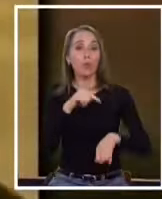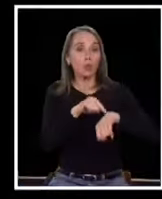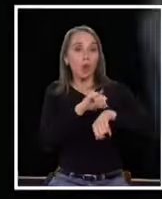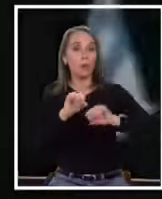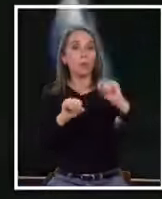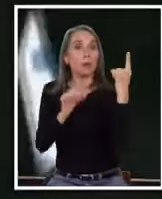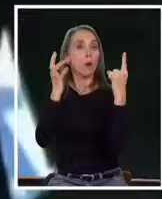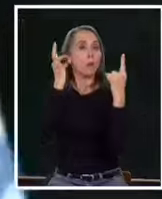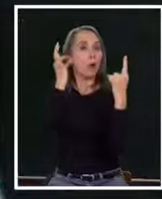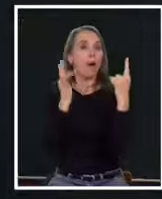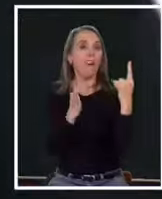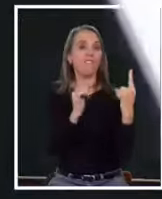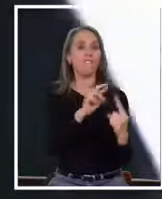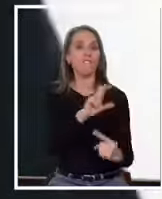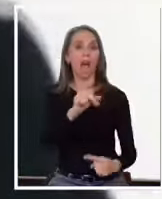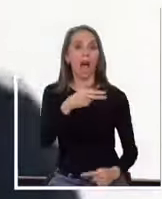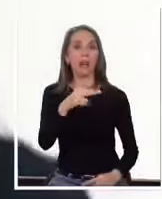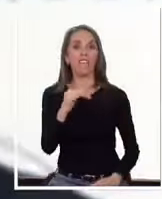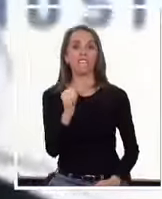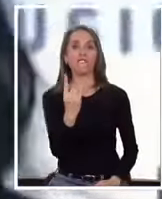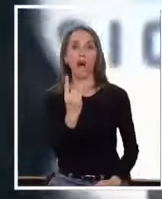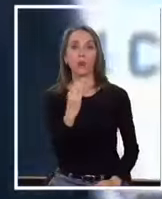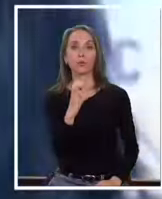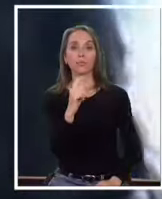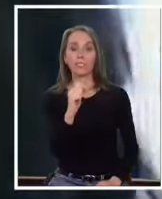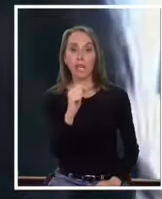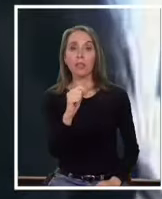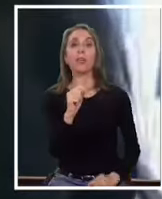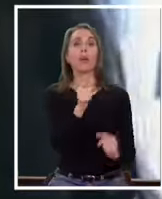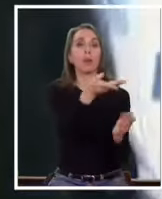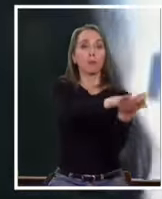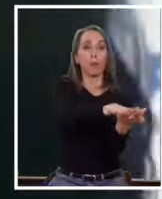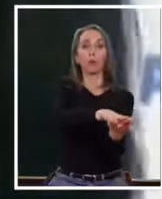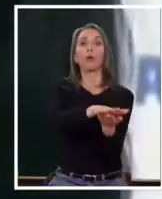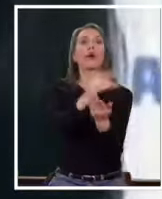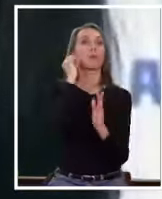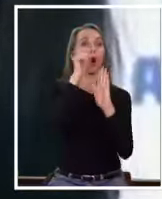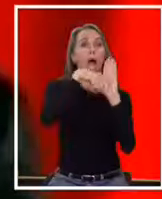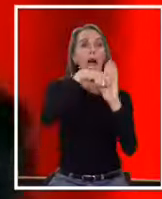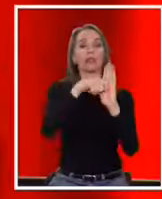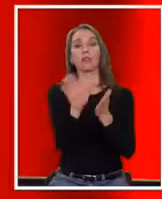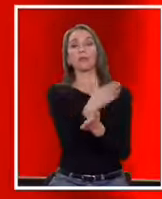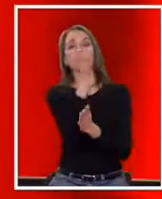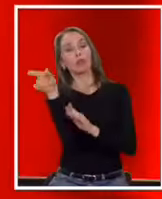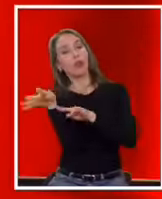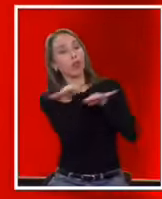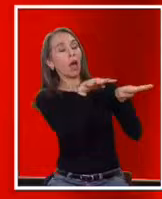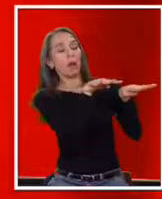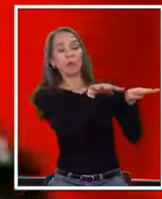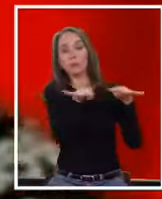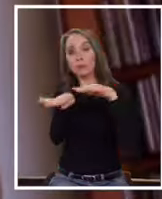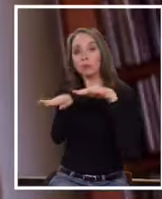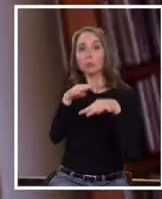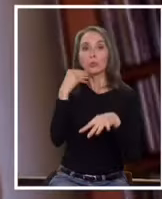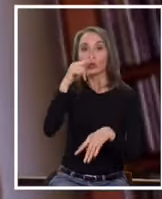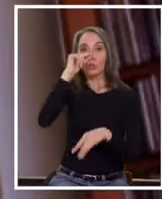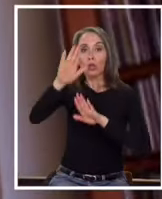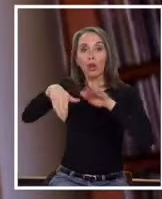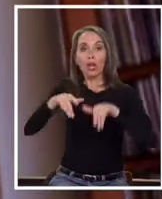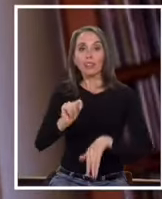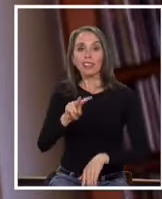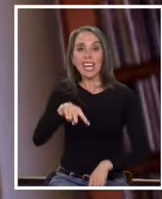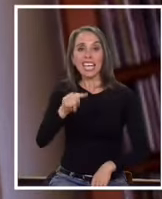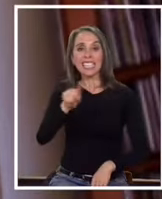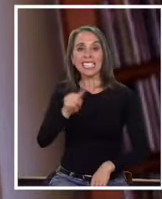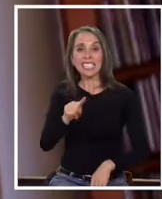horas después que Farrah Fawcett, pero hizo que, obviamente, la partida de la actriz quedara en segundo plano. Primero, la exclusiva la dio un medio como